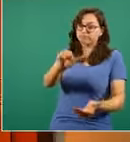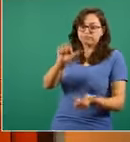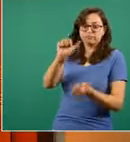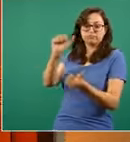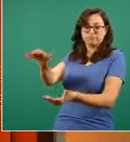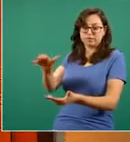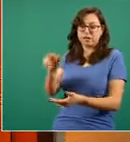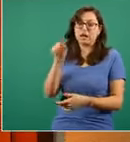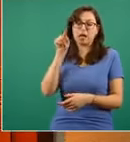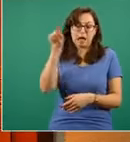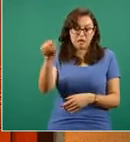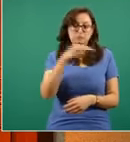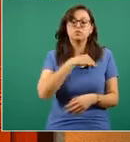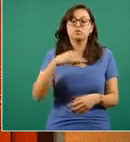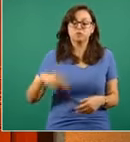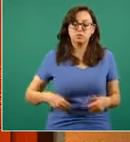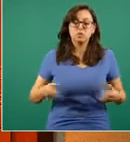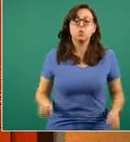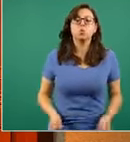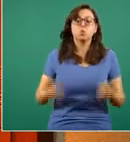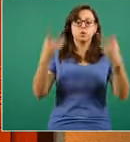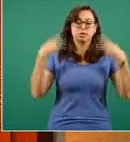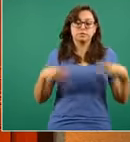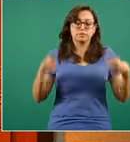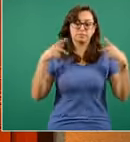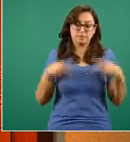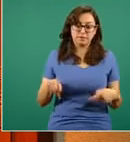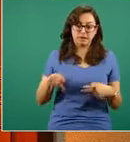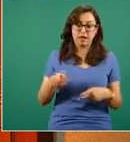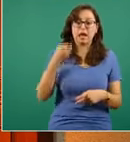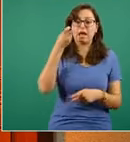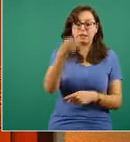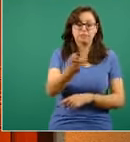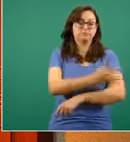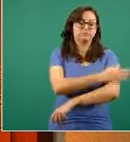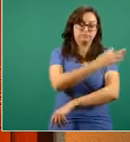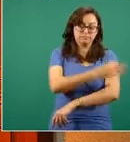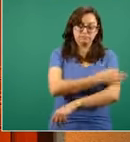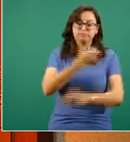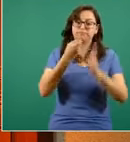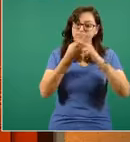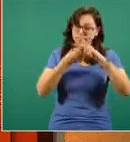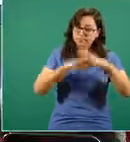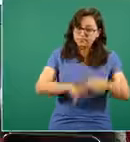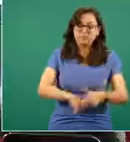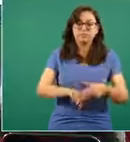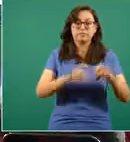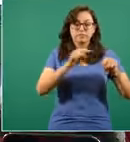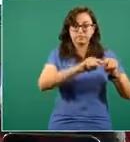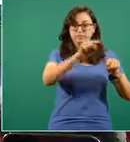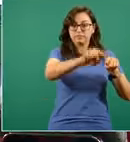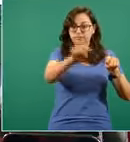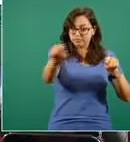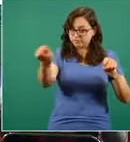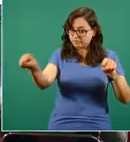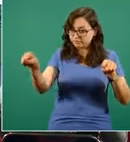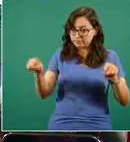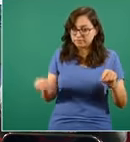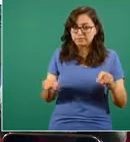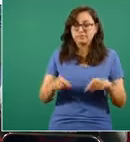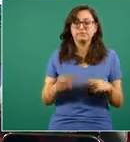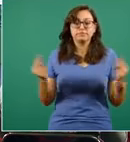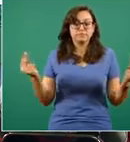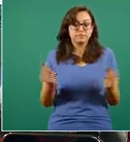personas a ese municipio y activar los puntos de vacunación en función de la necesidad que se va a